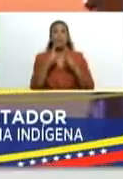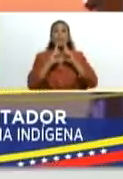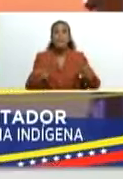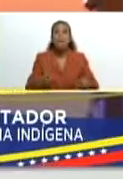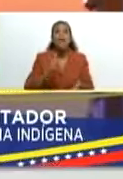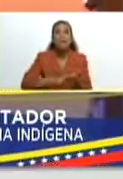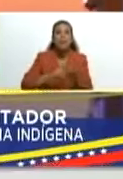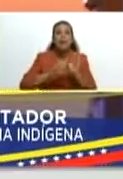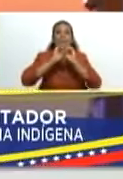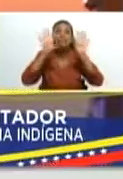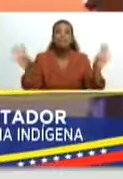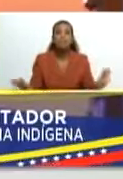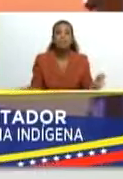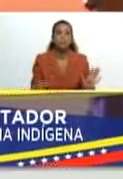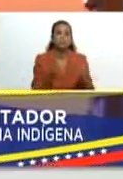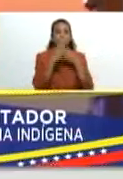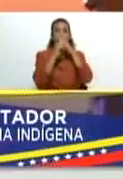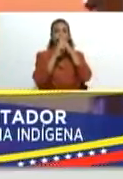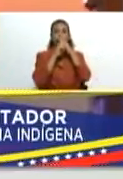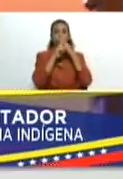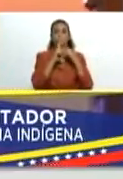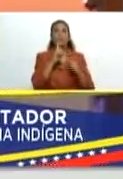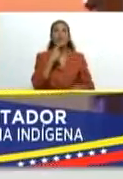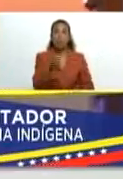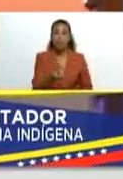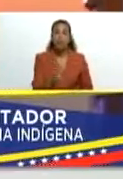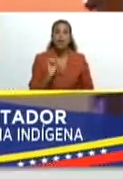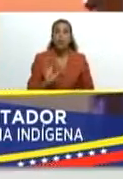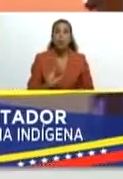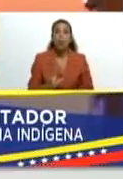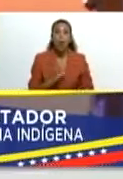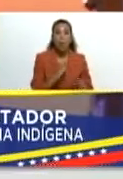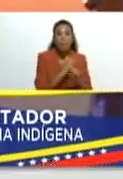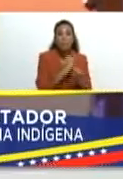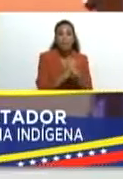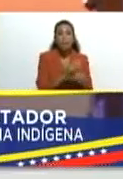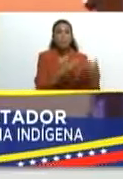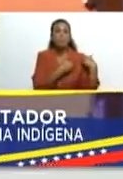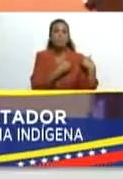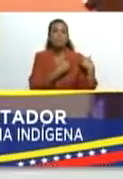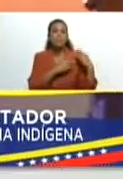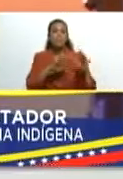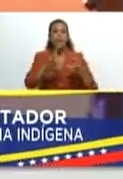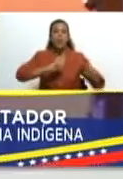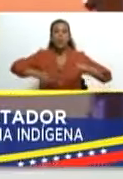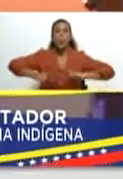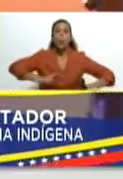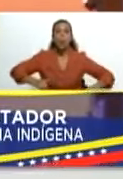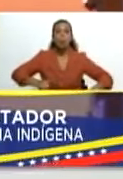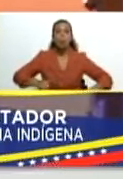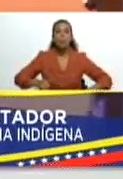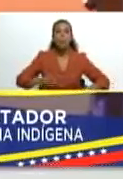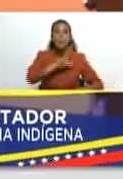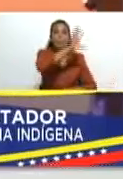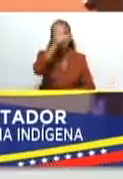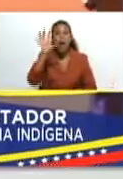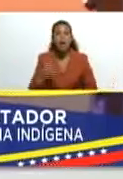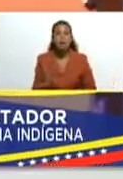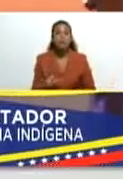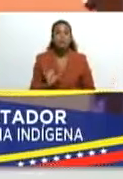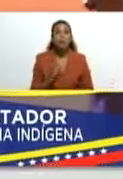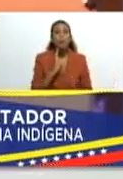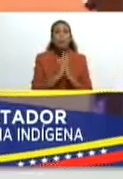verdad. Pero les tengo que decir a los dueños de las redes sociales y a sus operadores por países y por